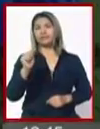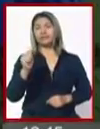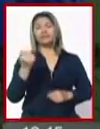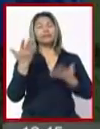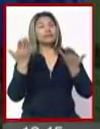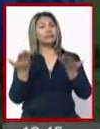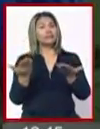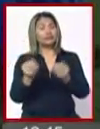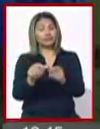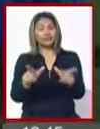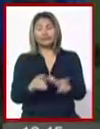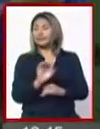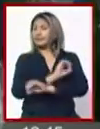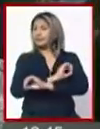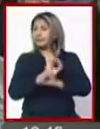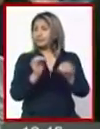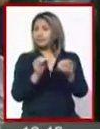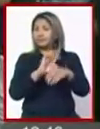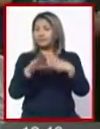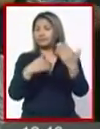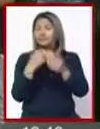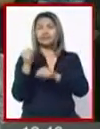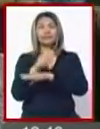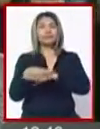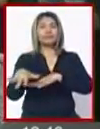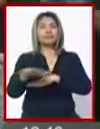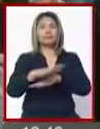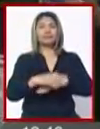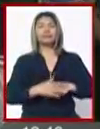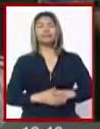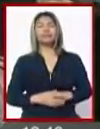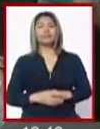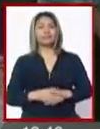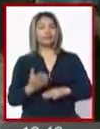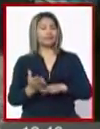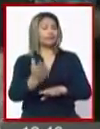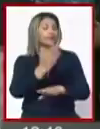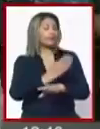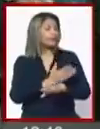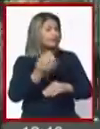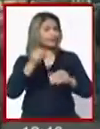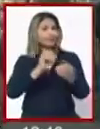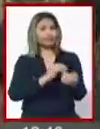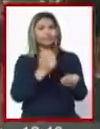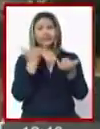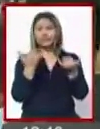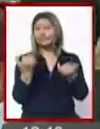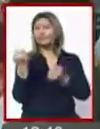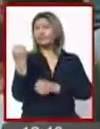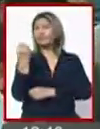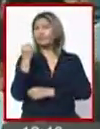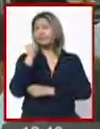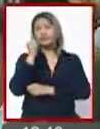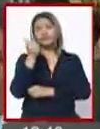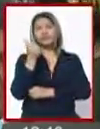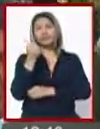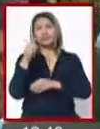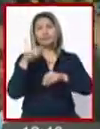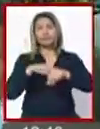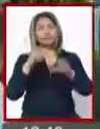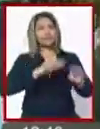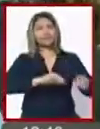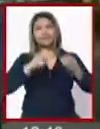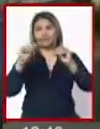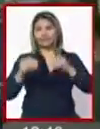¿Hay puesto o no hay puesto? No hay puesto, todo está avasallado, nos han madrugado, más antes se han ido porque hoy día mañana recién era el